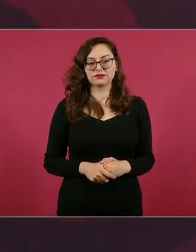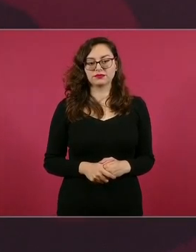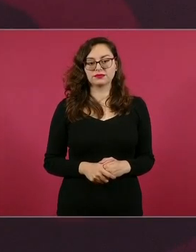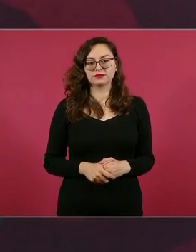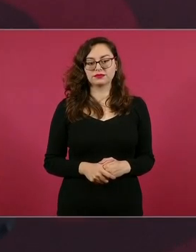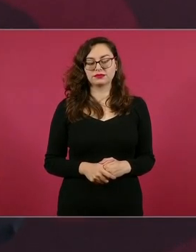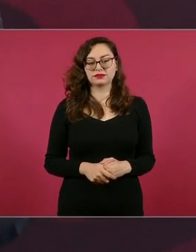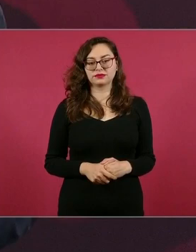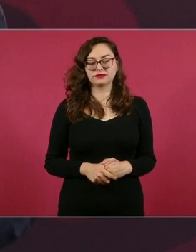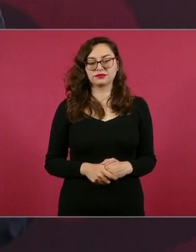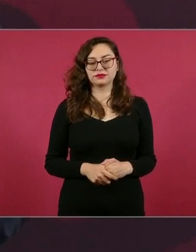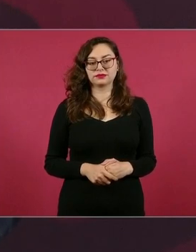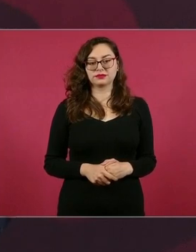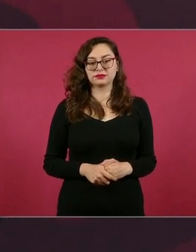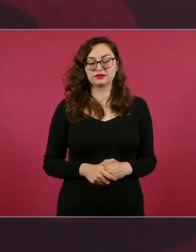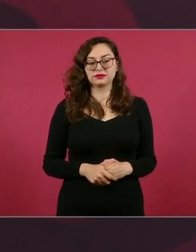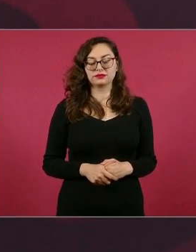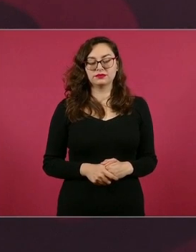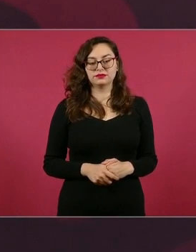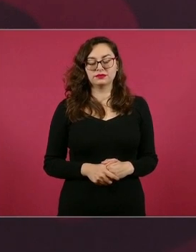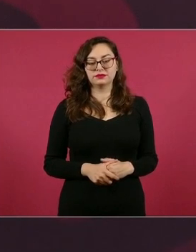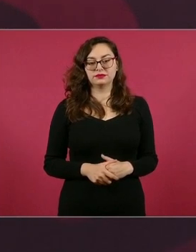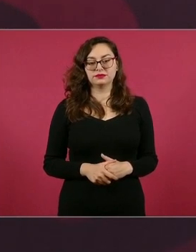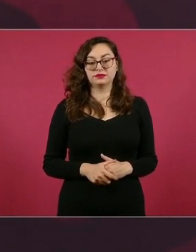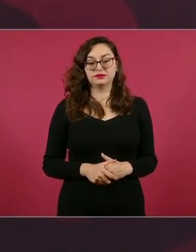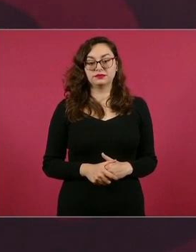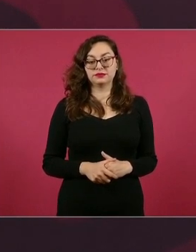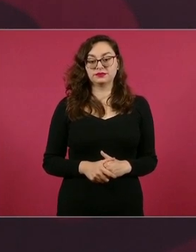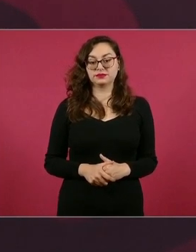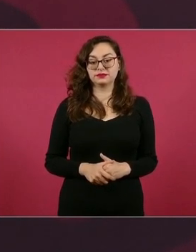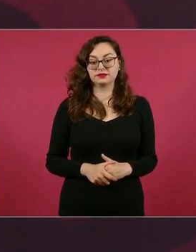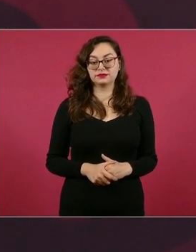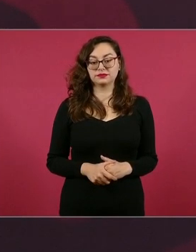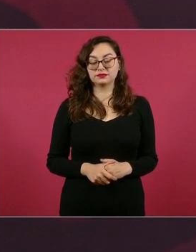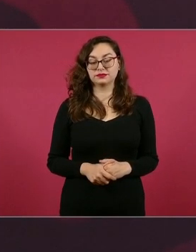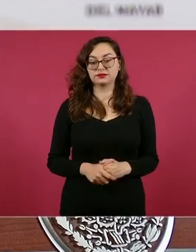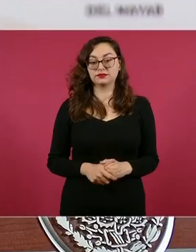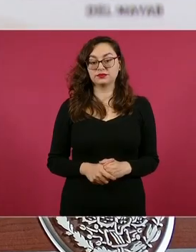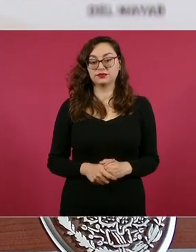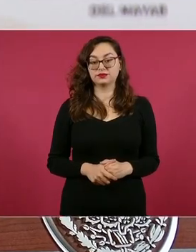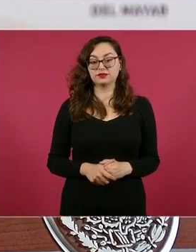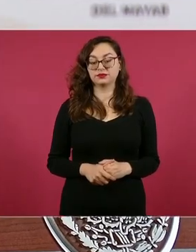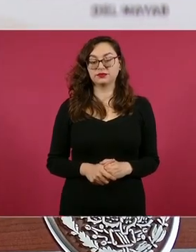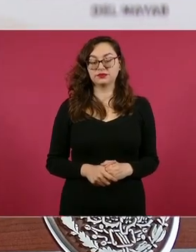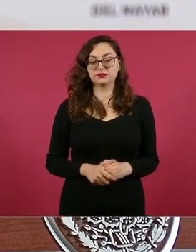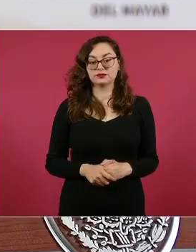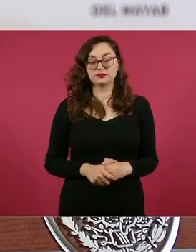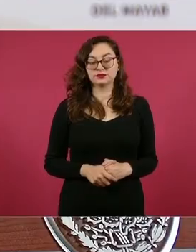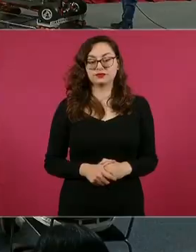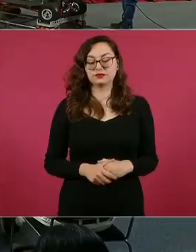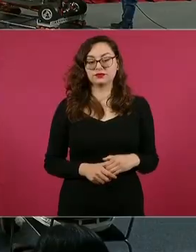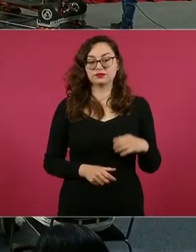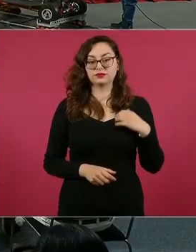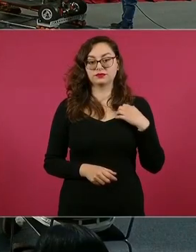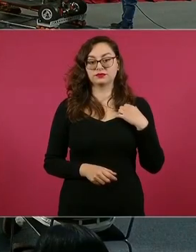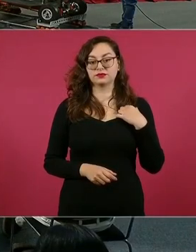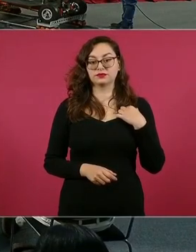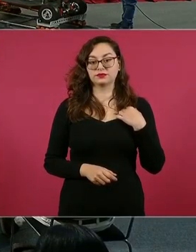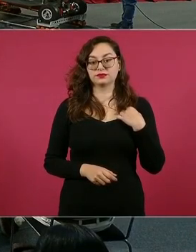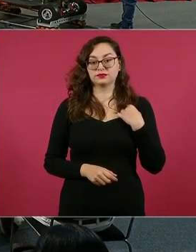si lo hicieran pues este actuarían de manera